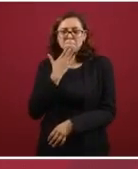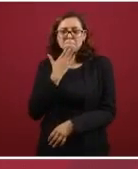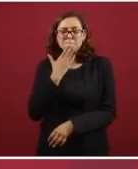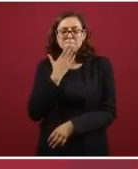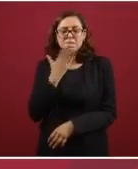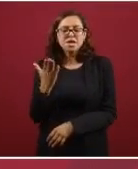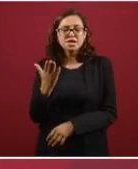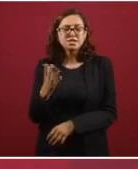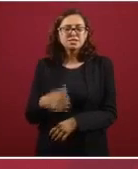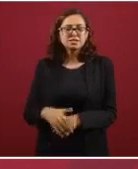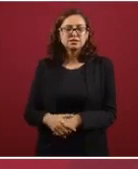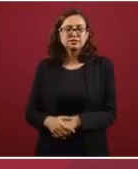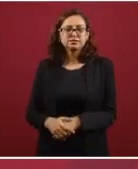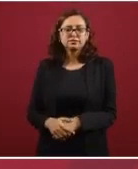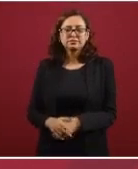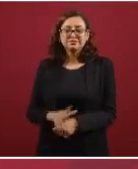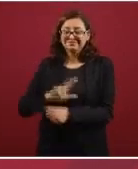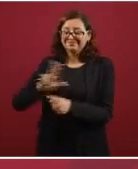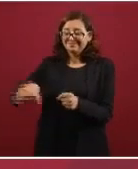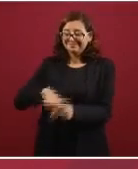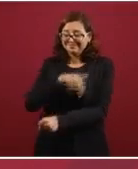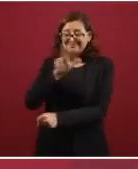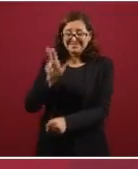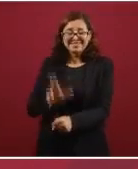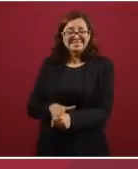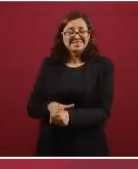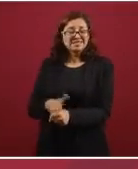sobre todo naturales.